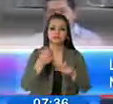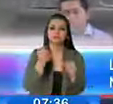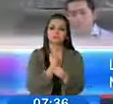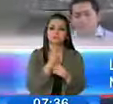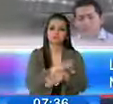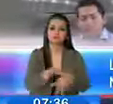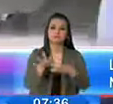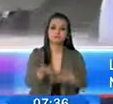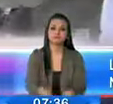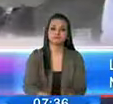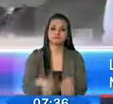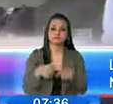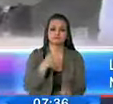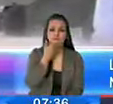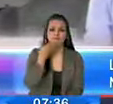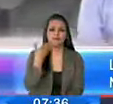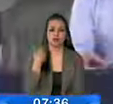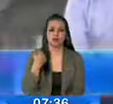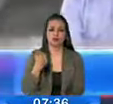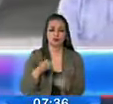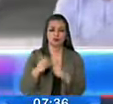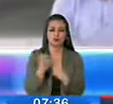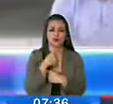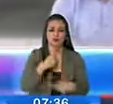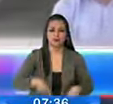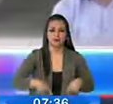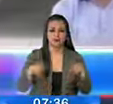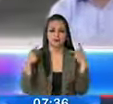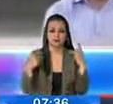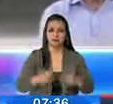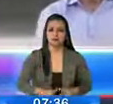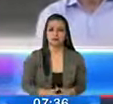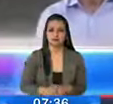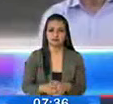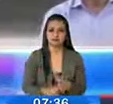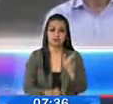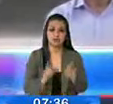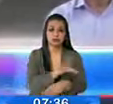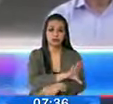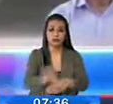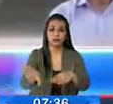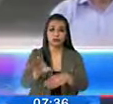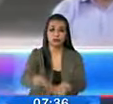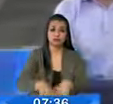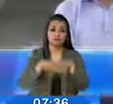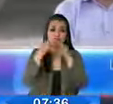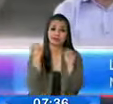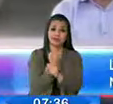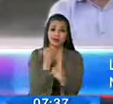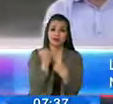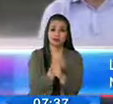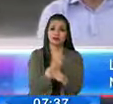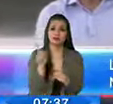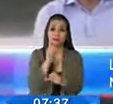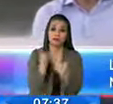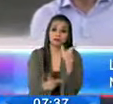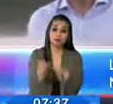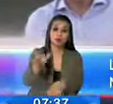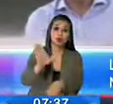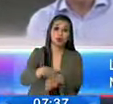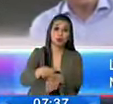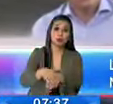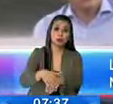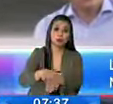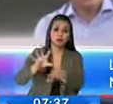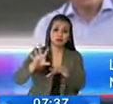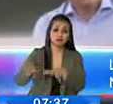su situación. Los culpables no pueden quedar libres. Los culpables deben ser